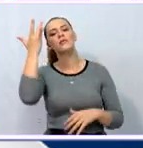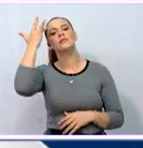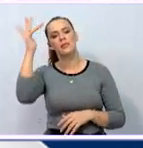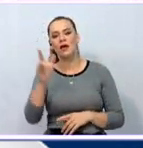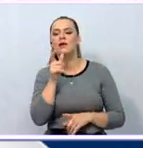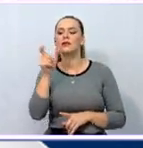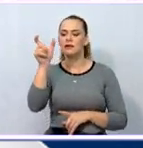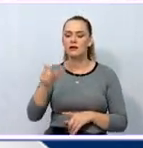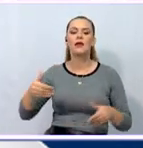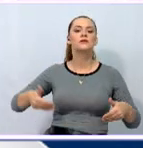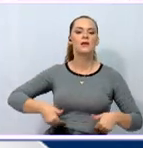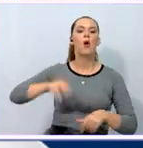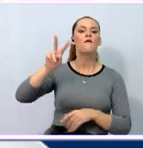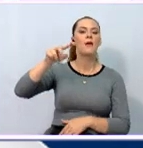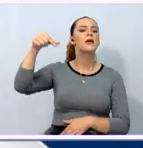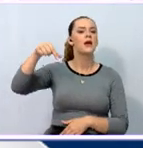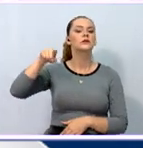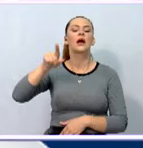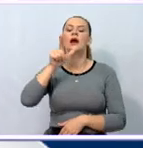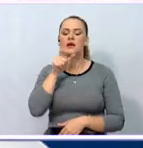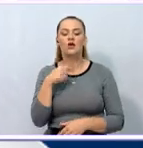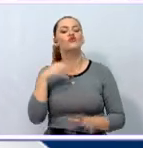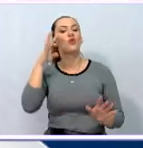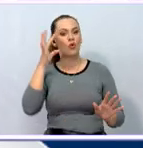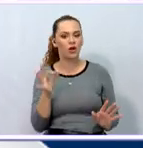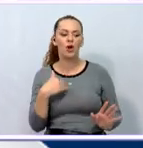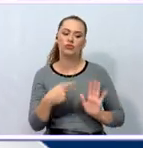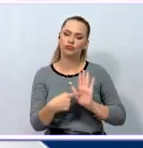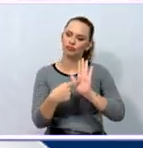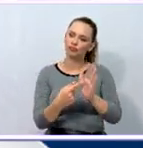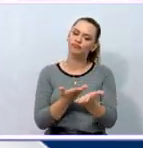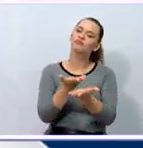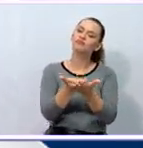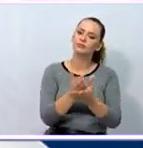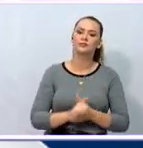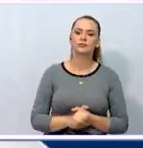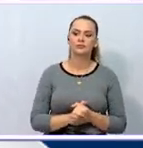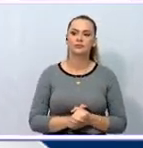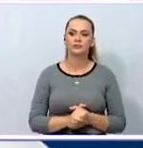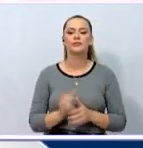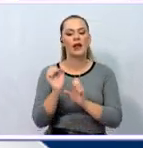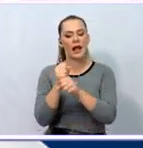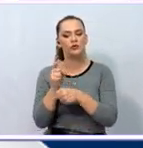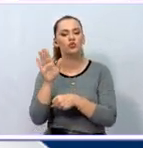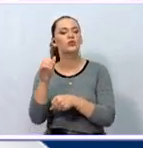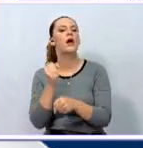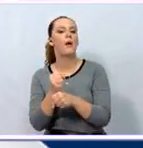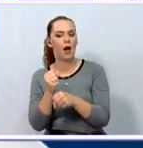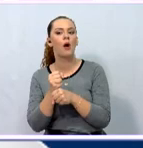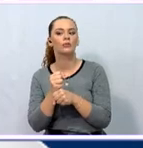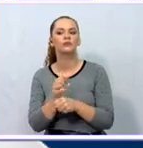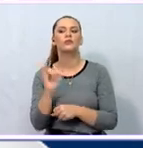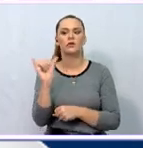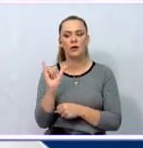por parte de Vladimir Quesada que ha sido y yo creo que aquí lo voy a traer también acotación el hecho y el trabajo también